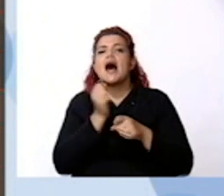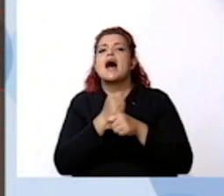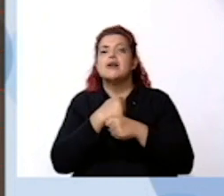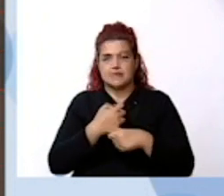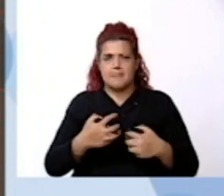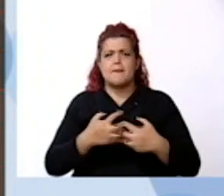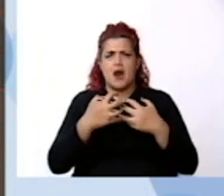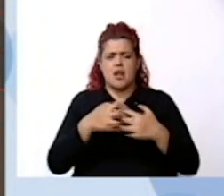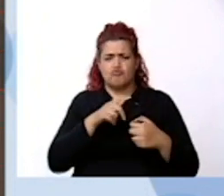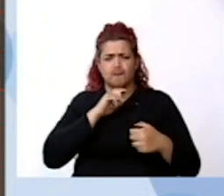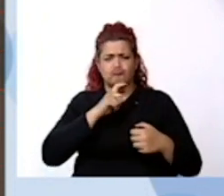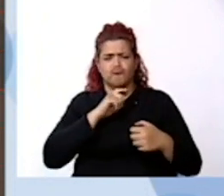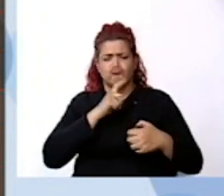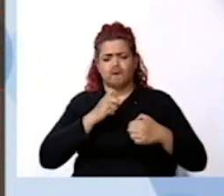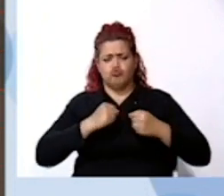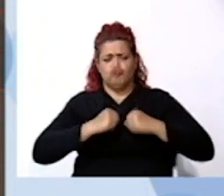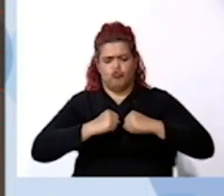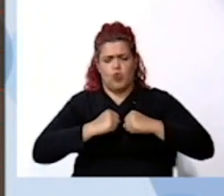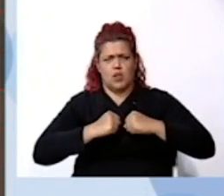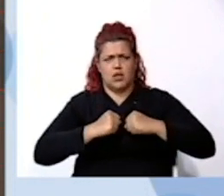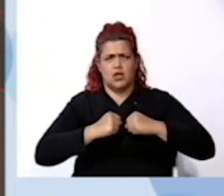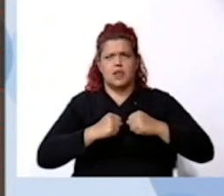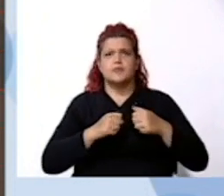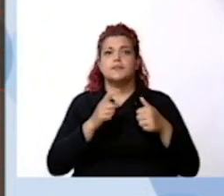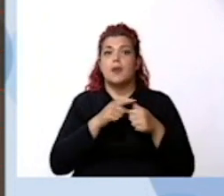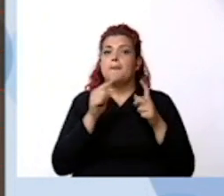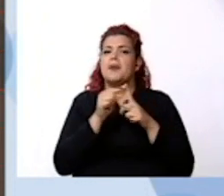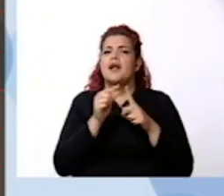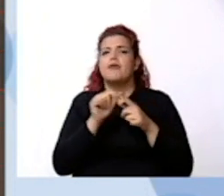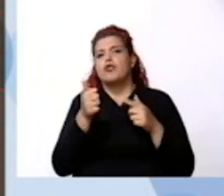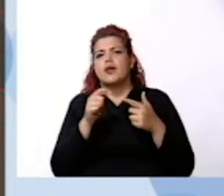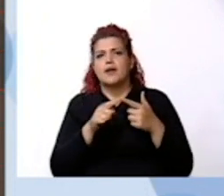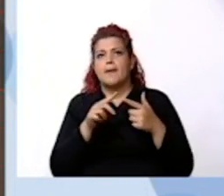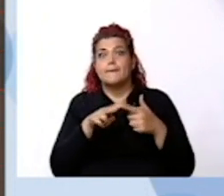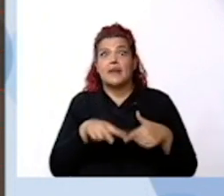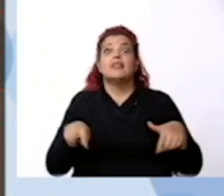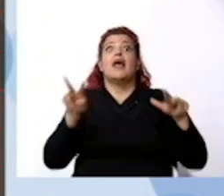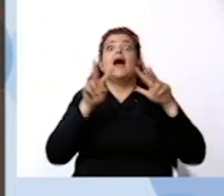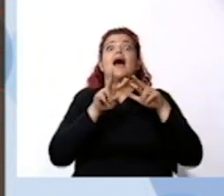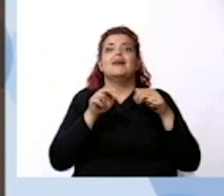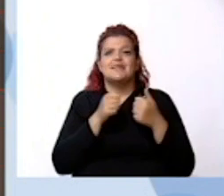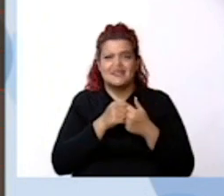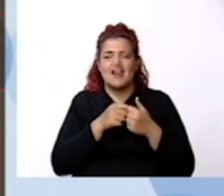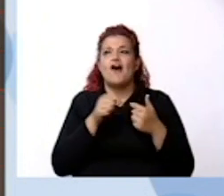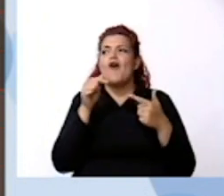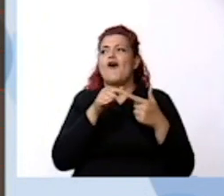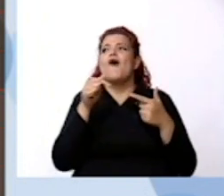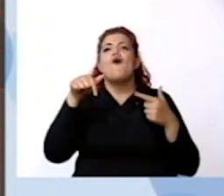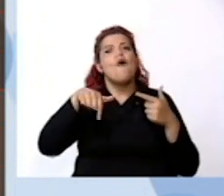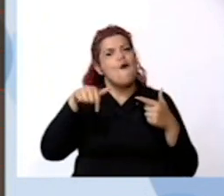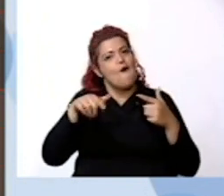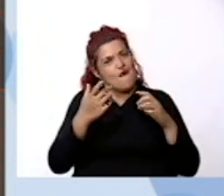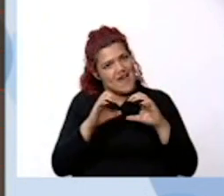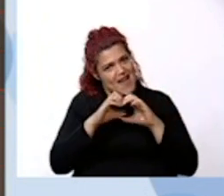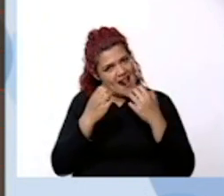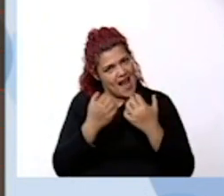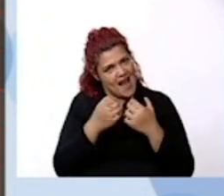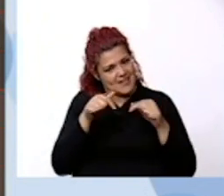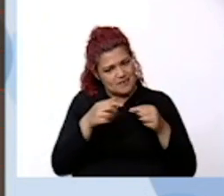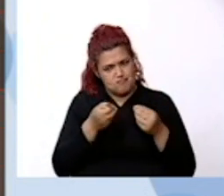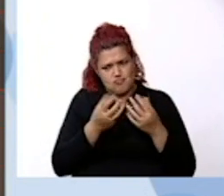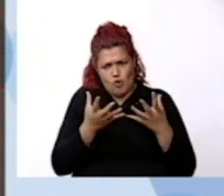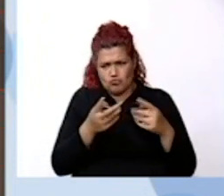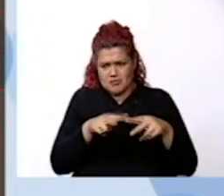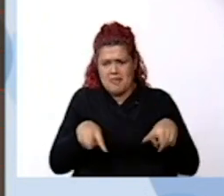un metal muy fuerte. La palabra ventajas, porque hoy en nuestra clase hablamos de las